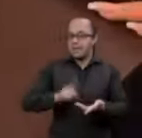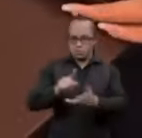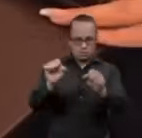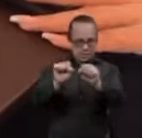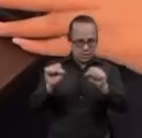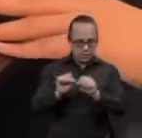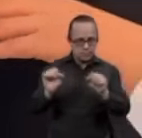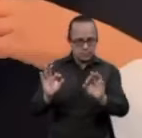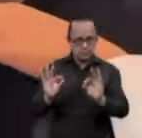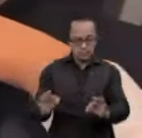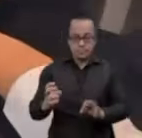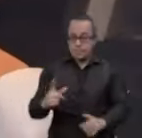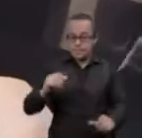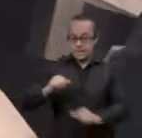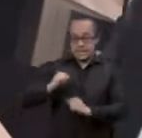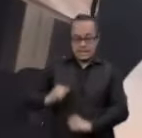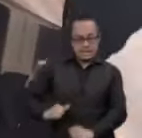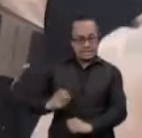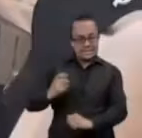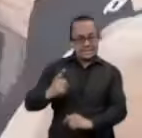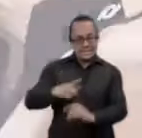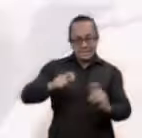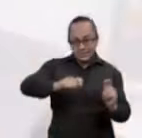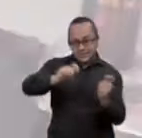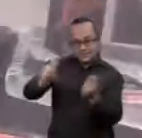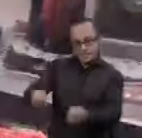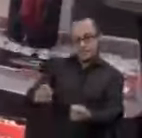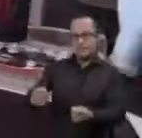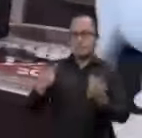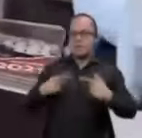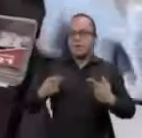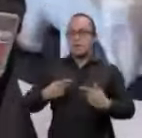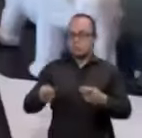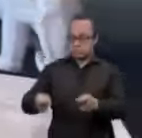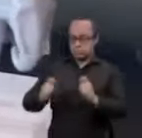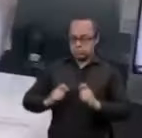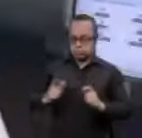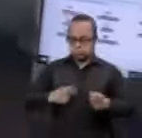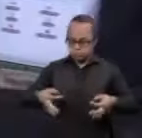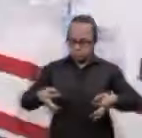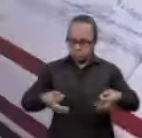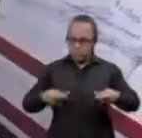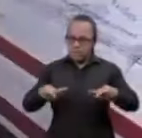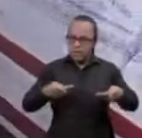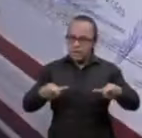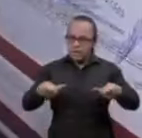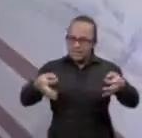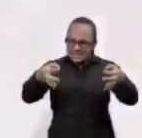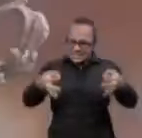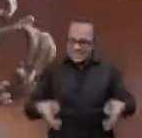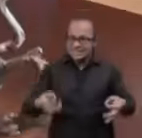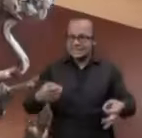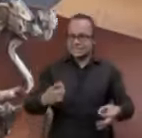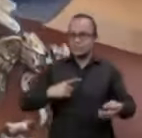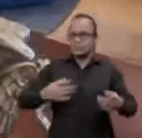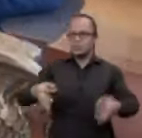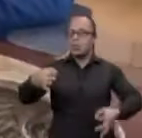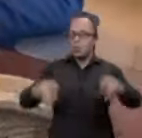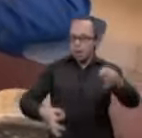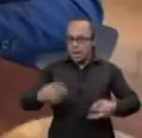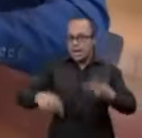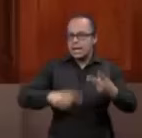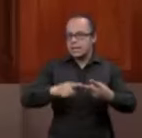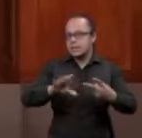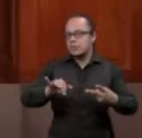esta responsabilidad requirió de mucha preparación por parte de quienes se desempeñan como jueces, secretarios y actuarios